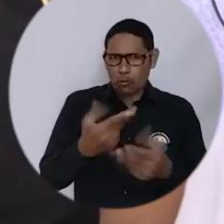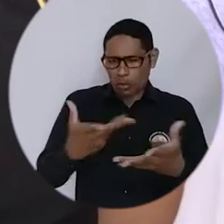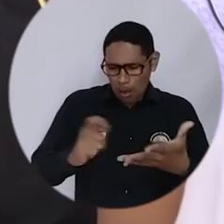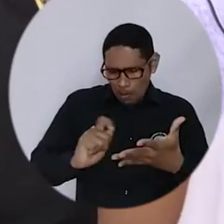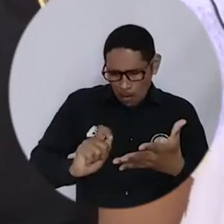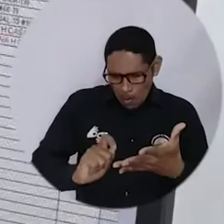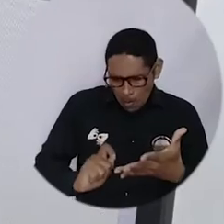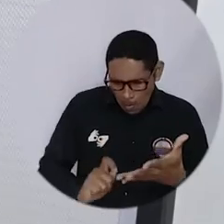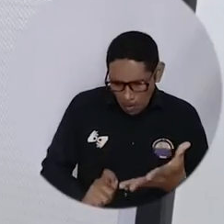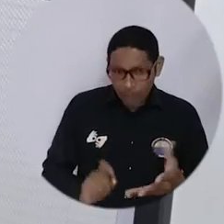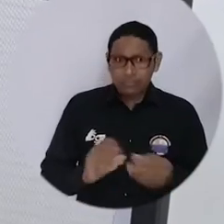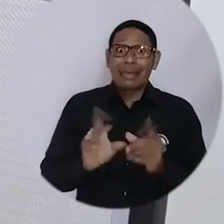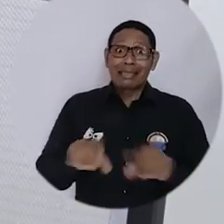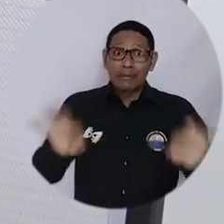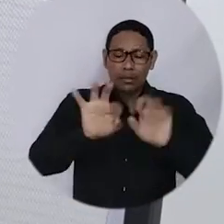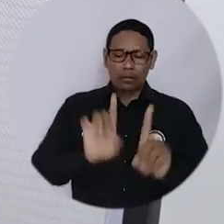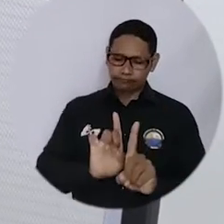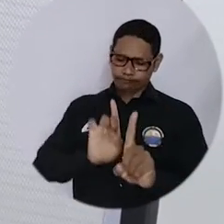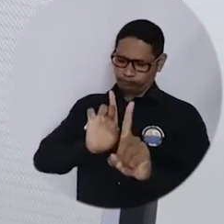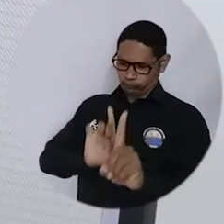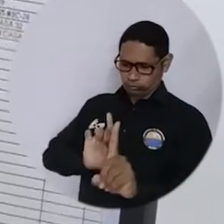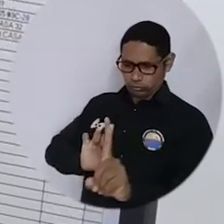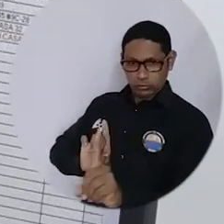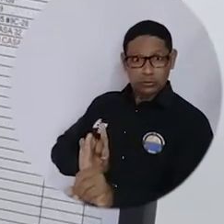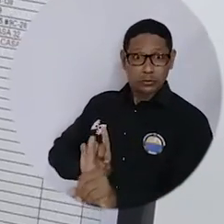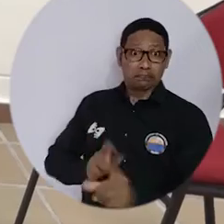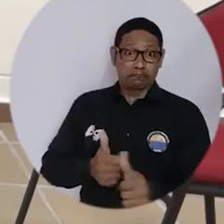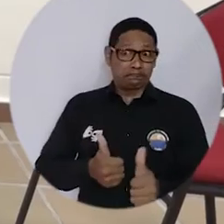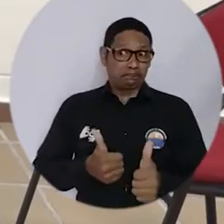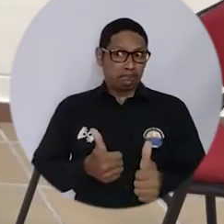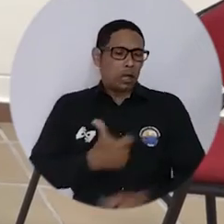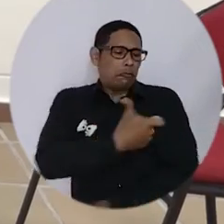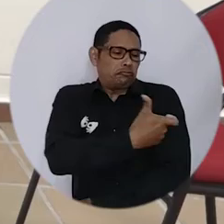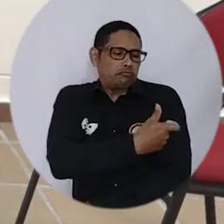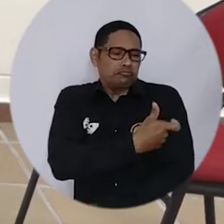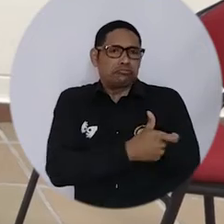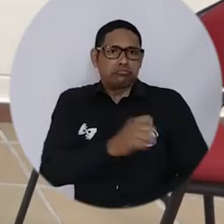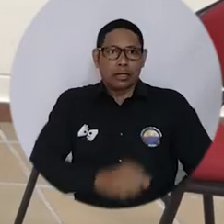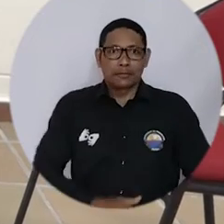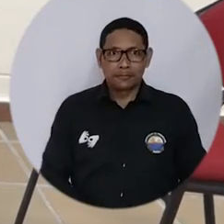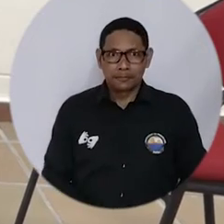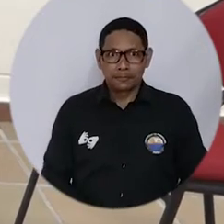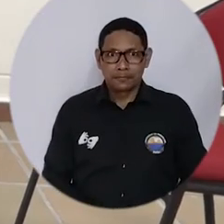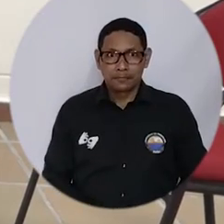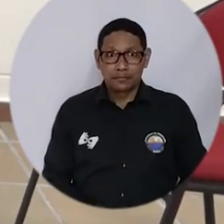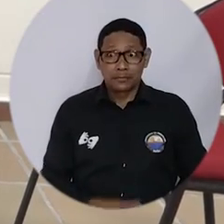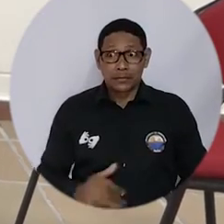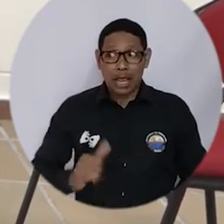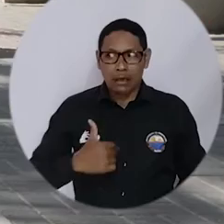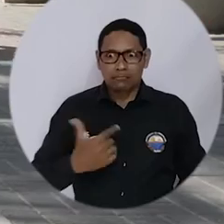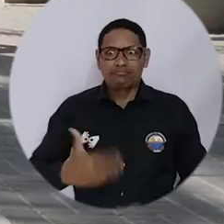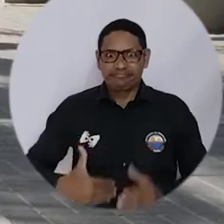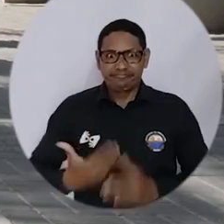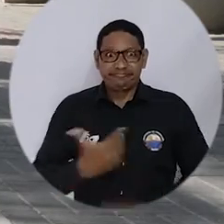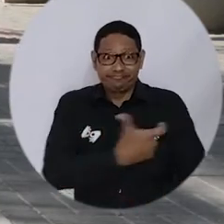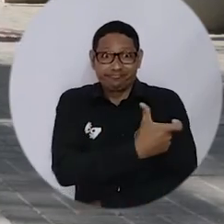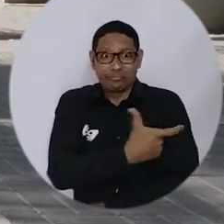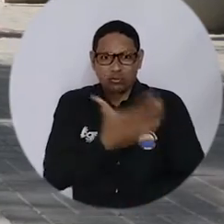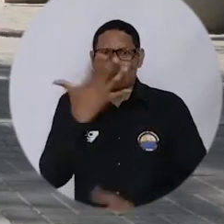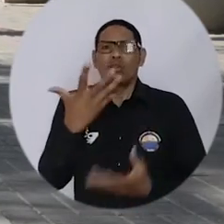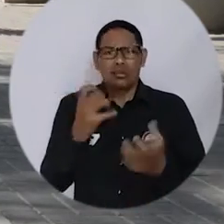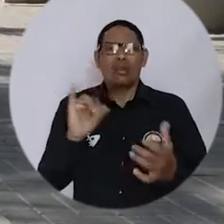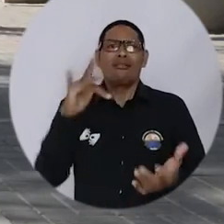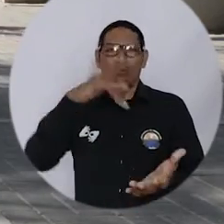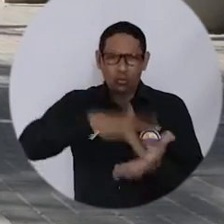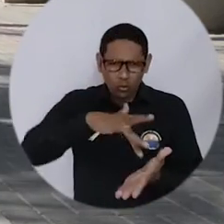la debida distancia que debemos mantener con las demás personas para poder aplicarnos la vacuna. Yo me vine a vacunar porque ya de verdad quiero regresar a